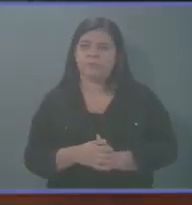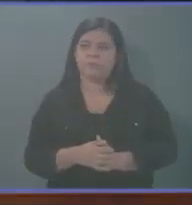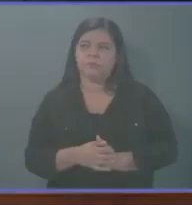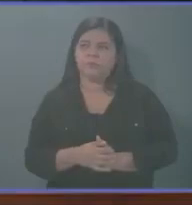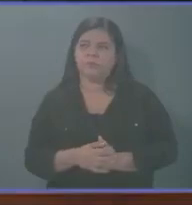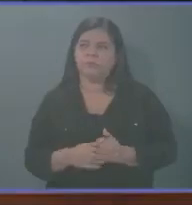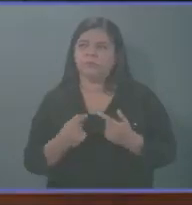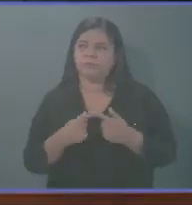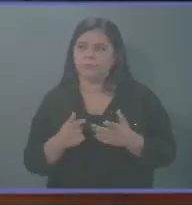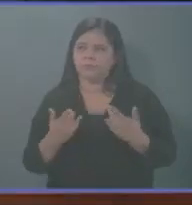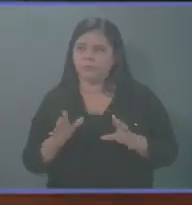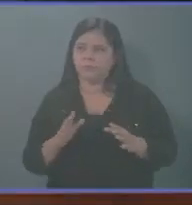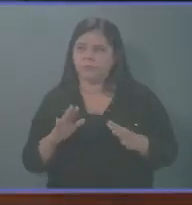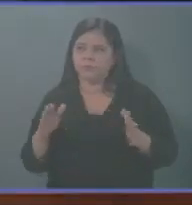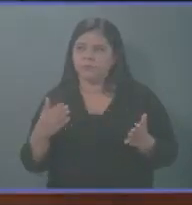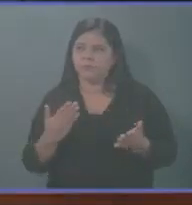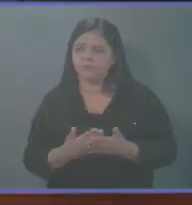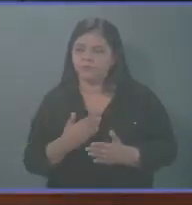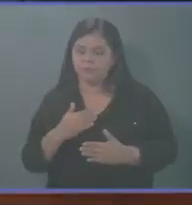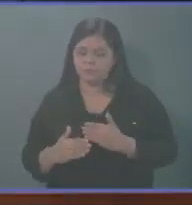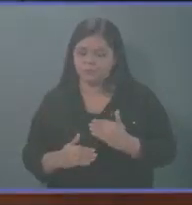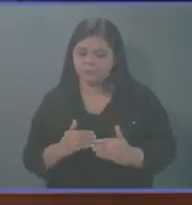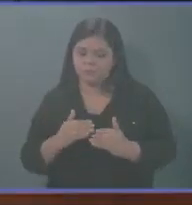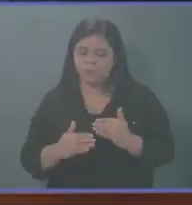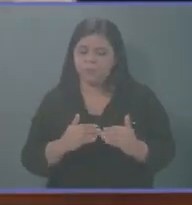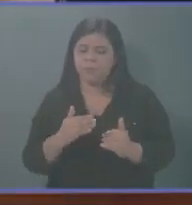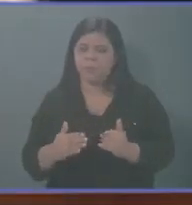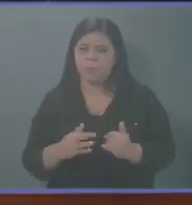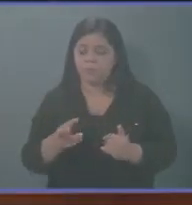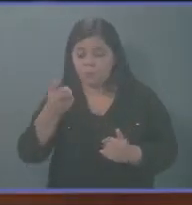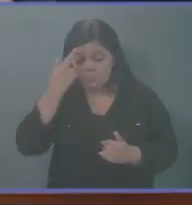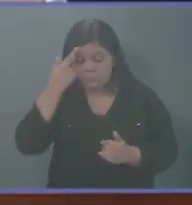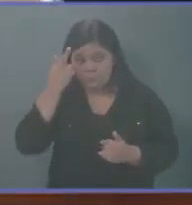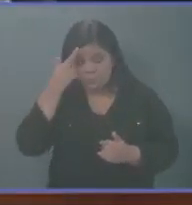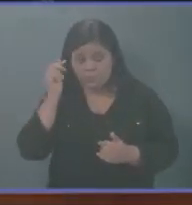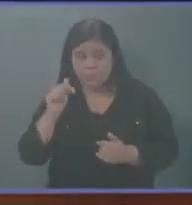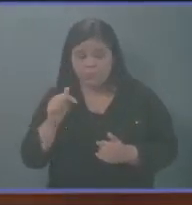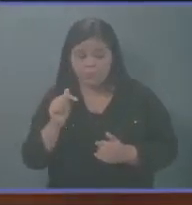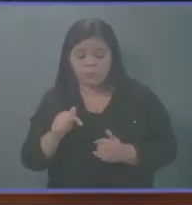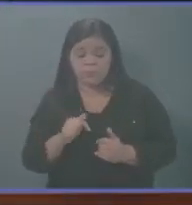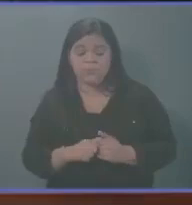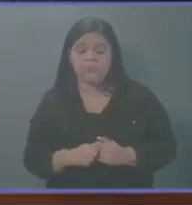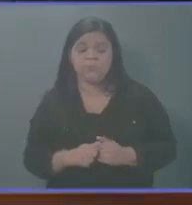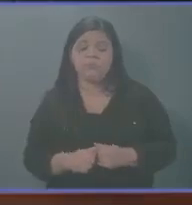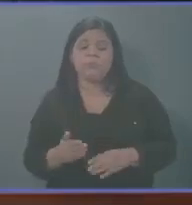y precisamente este proceso y la razón de ser, como lo dijeron